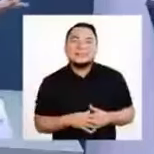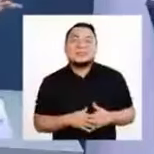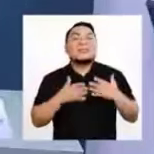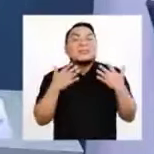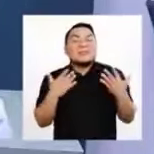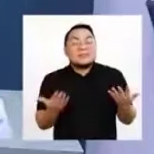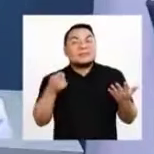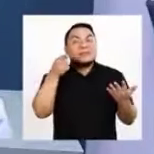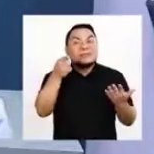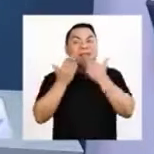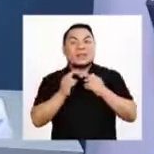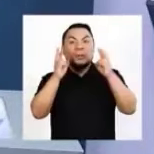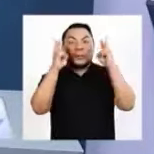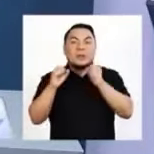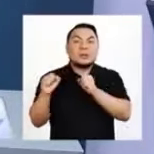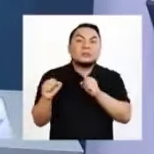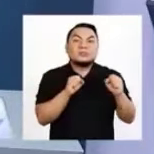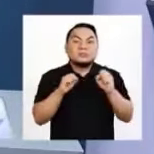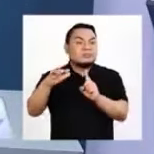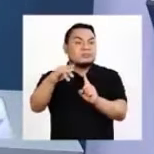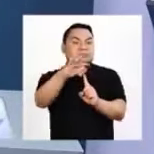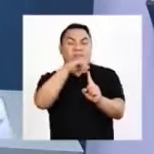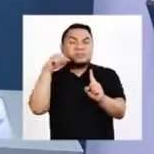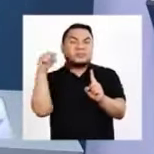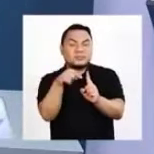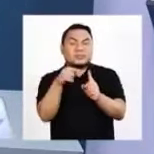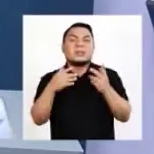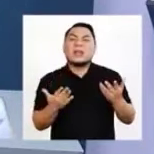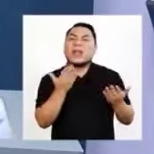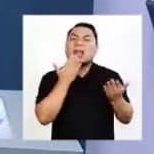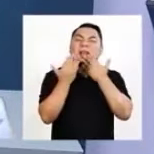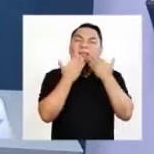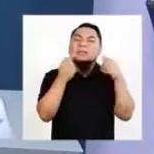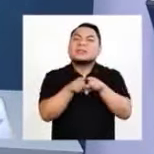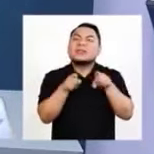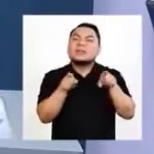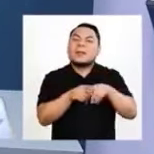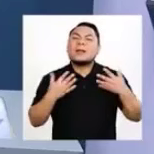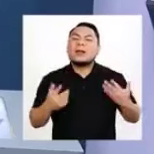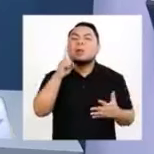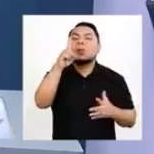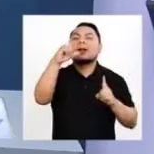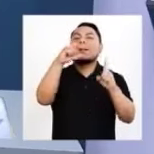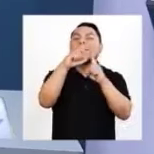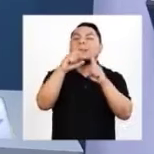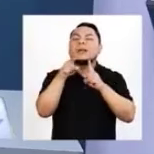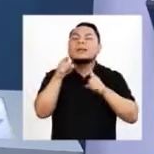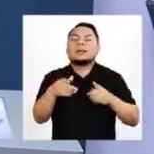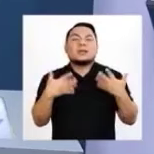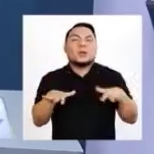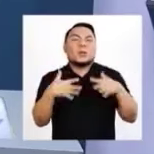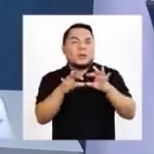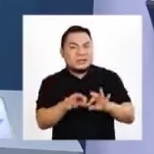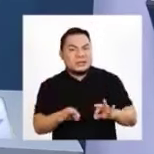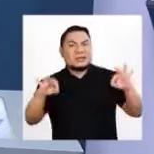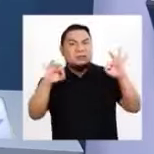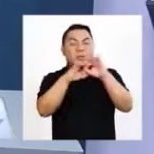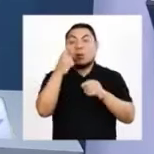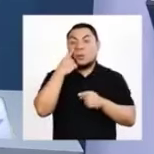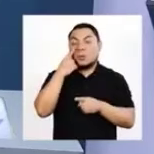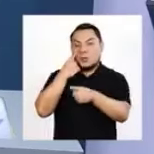Chicas y chicos, al hablar sobre fenómenos naturales, estamos hablando también de una palabra que